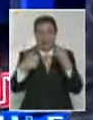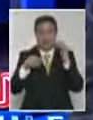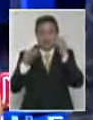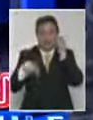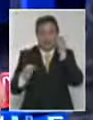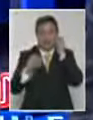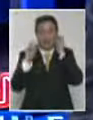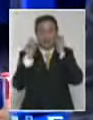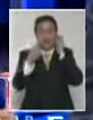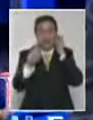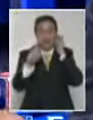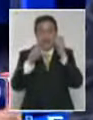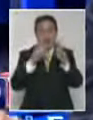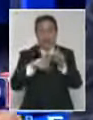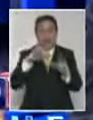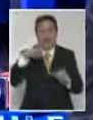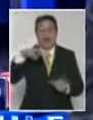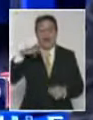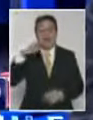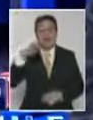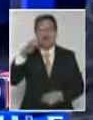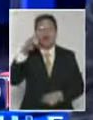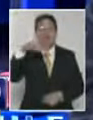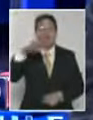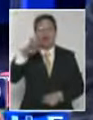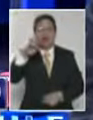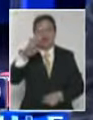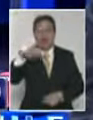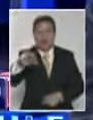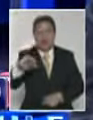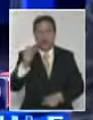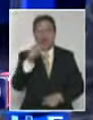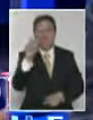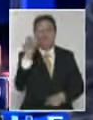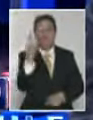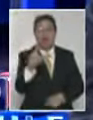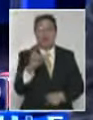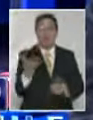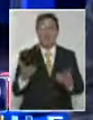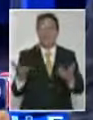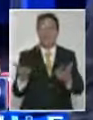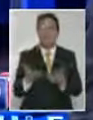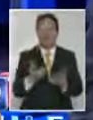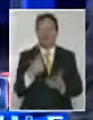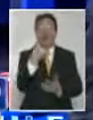echaron a Jaime Moreno Laval, que en paz descanse, precisamente